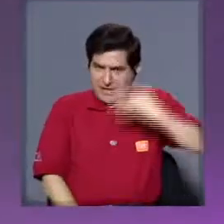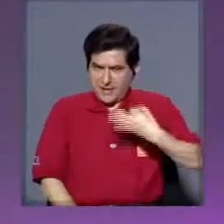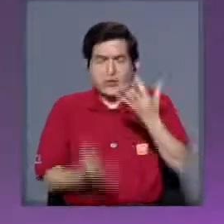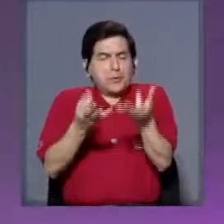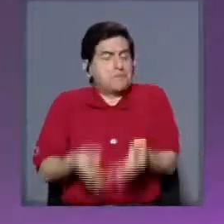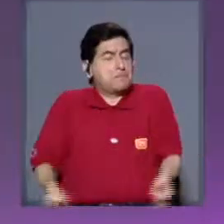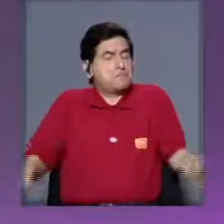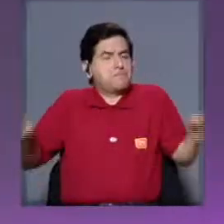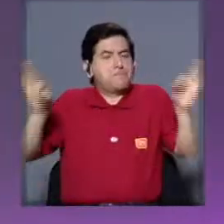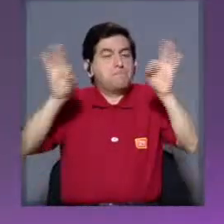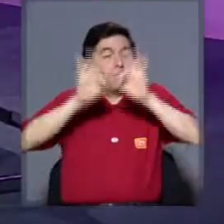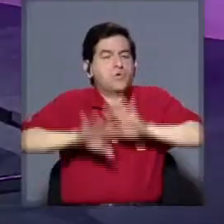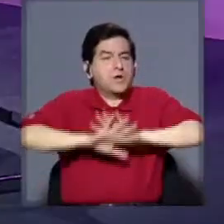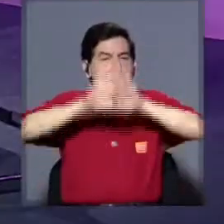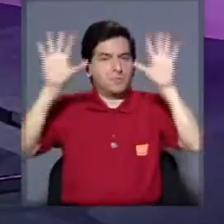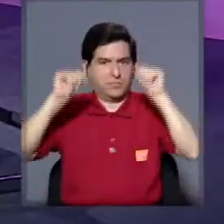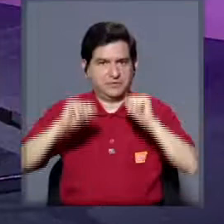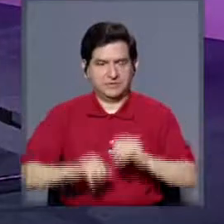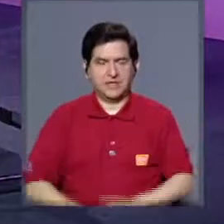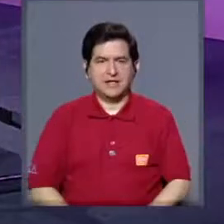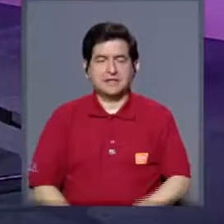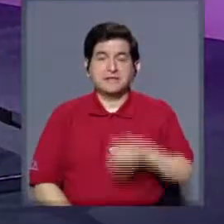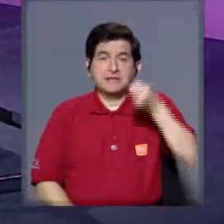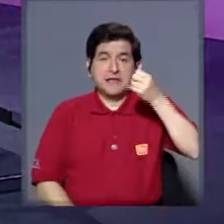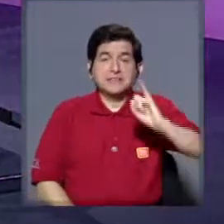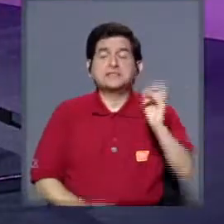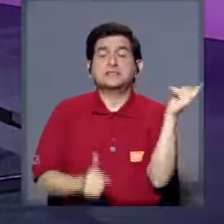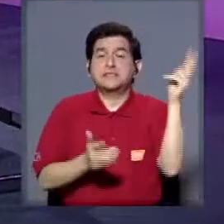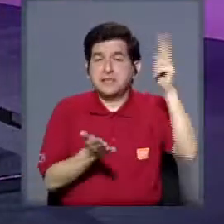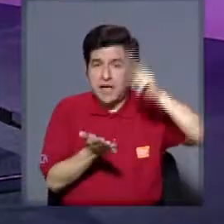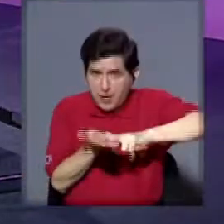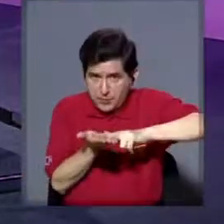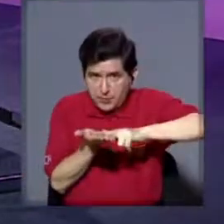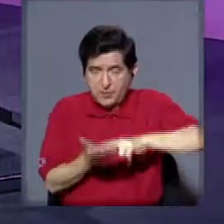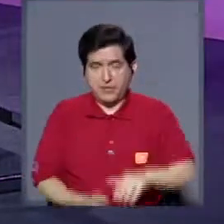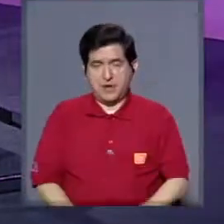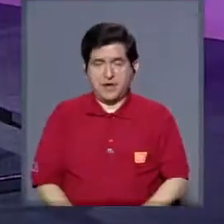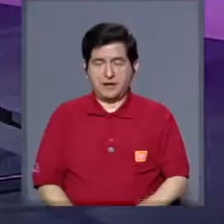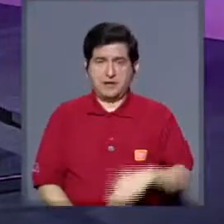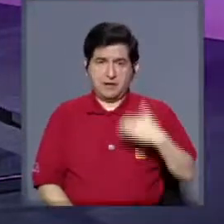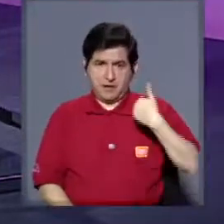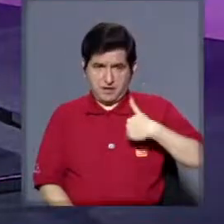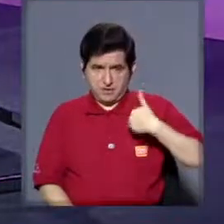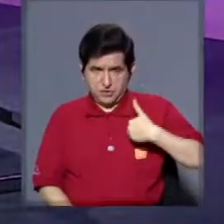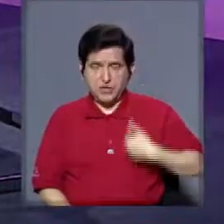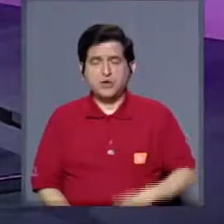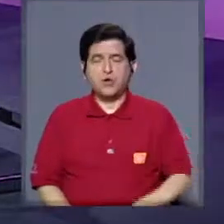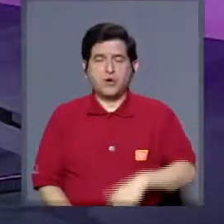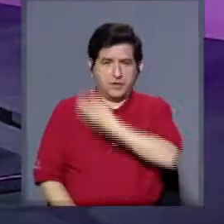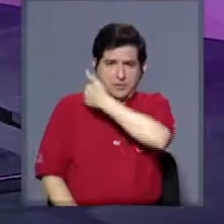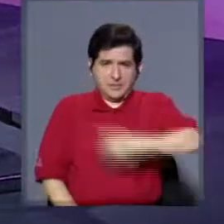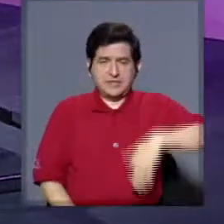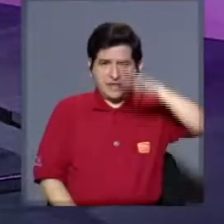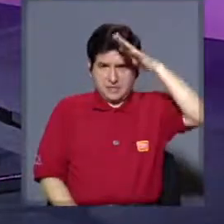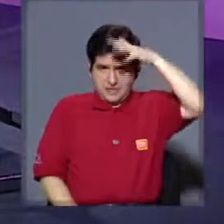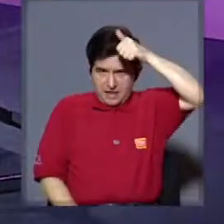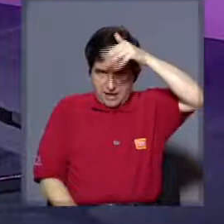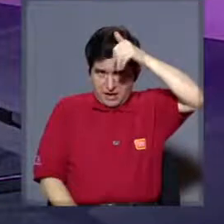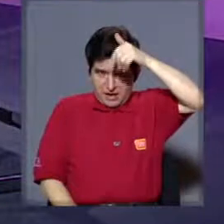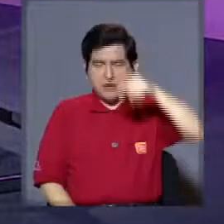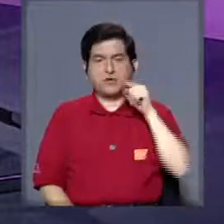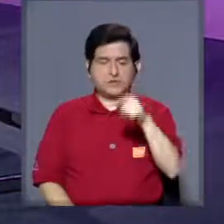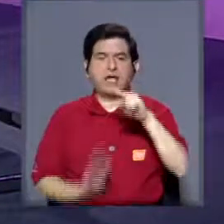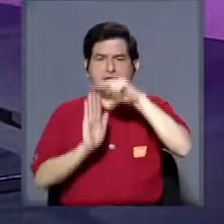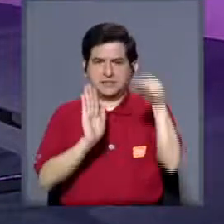es importantísima dejar clara si se aprobará pero si don carlos alvarado decidiera firmar esta